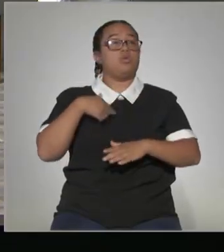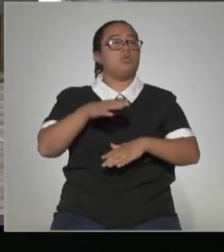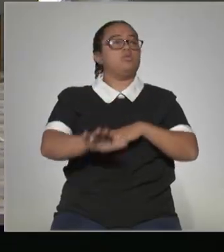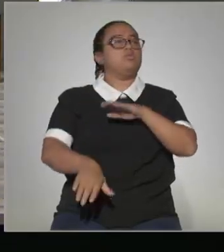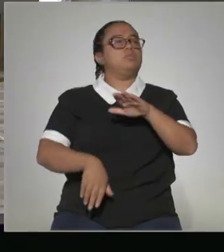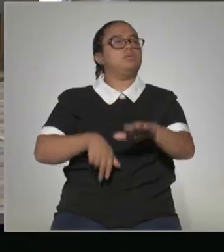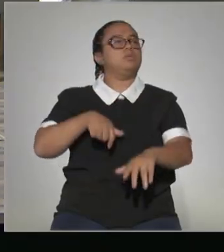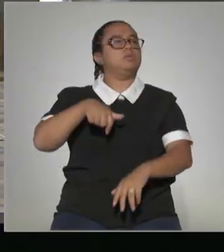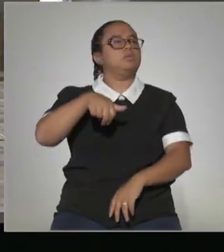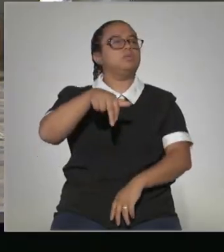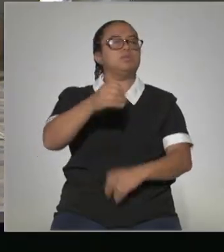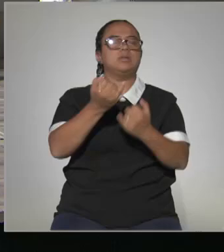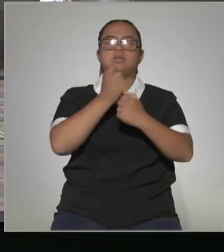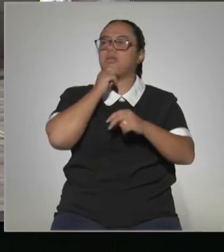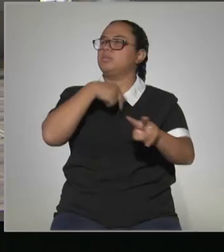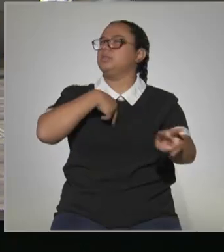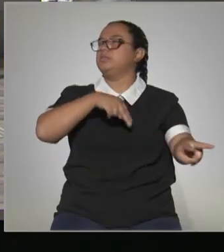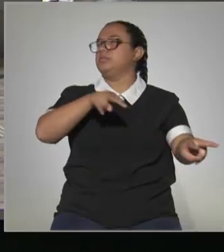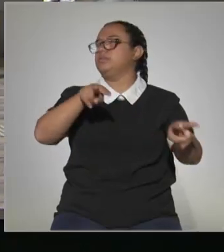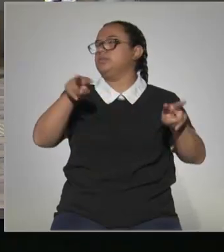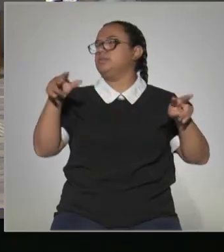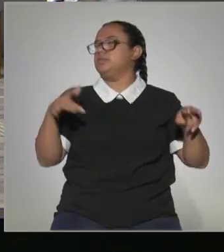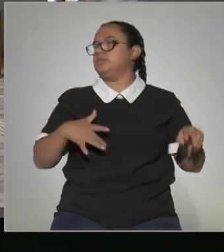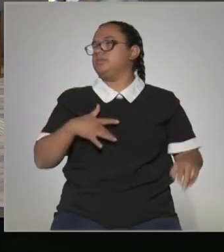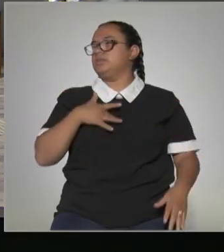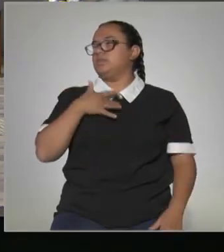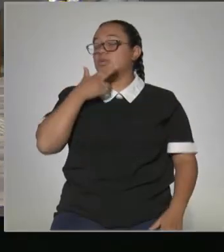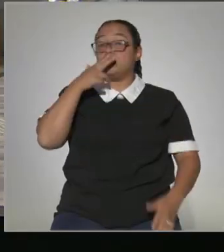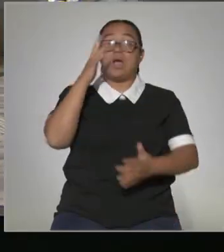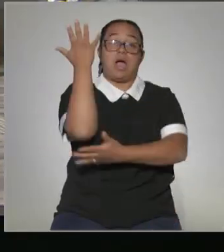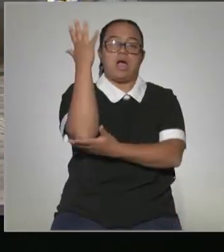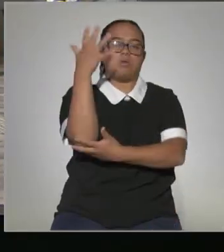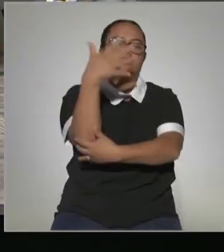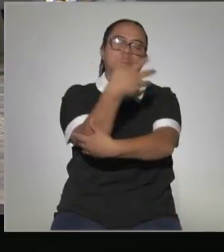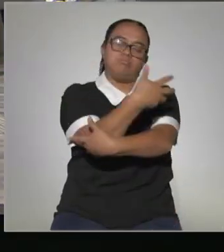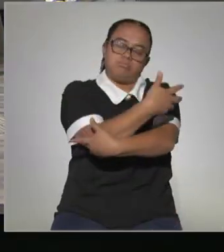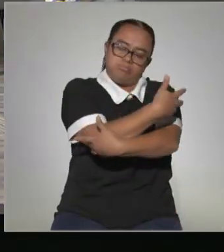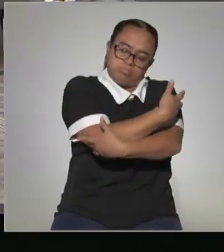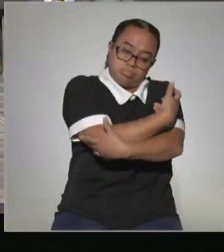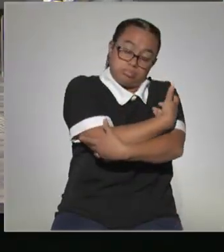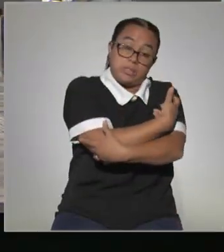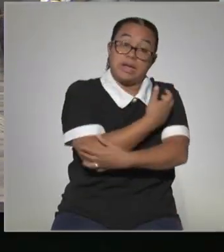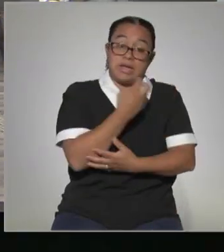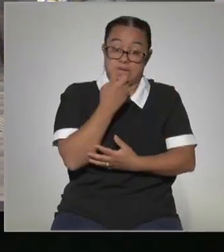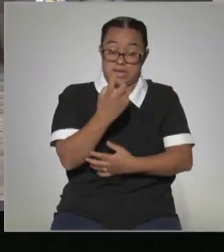sino apreciar el verde, ¿no? Abrazar un árbol. Todo eso